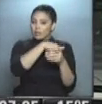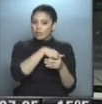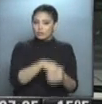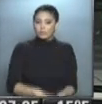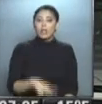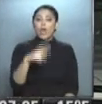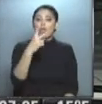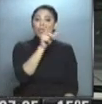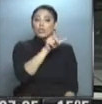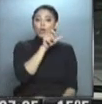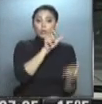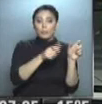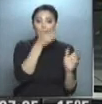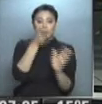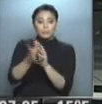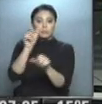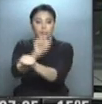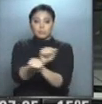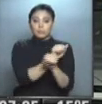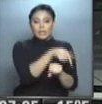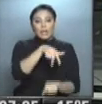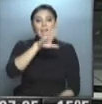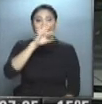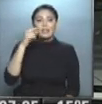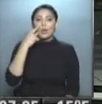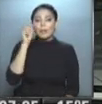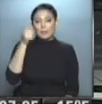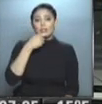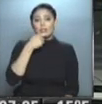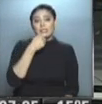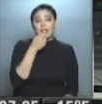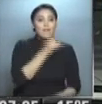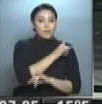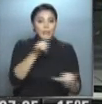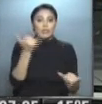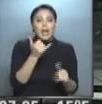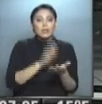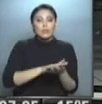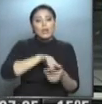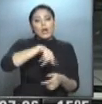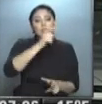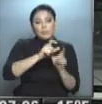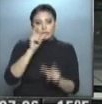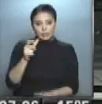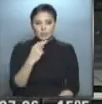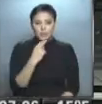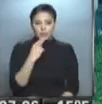fueron recapturados y hay una recompensa de 500.000 pesos para quienes aporten datos sobre los otros 11